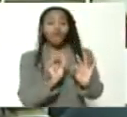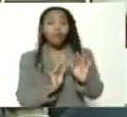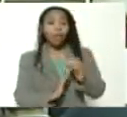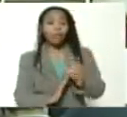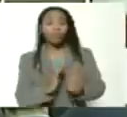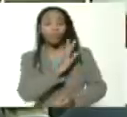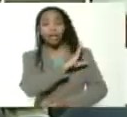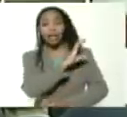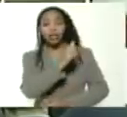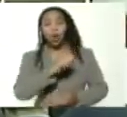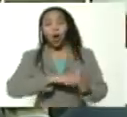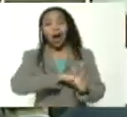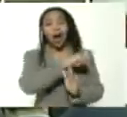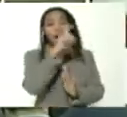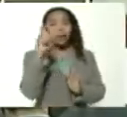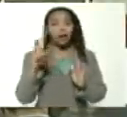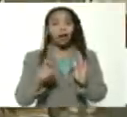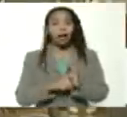dirección general